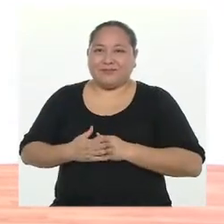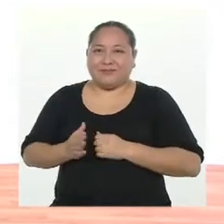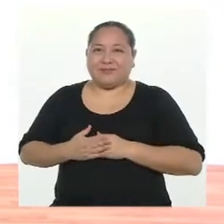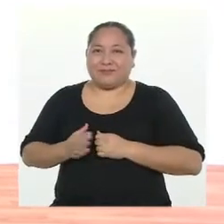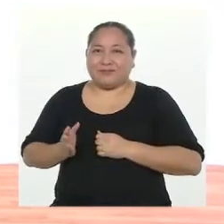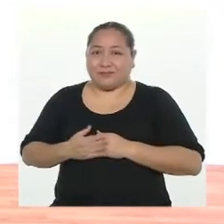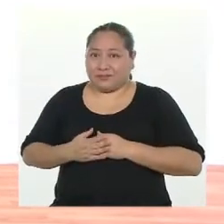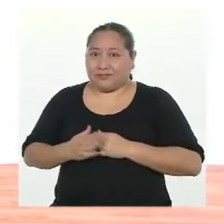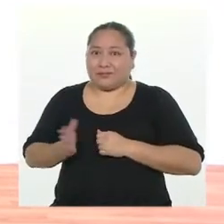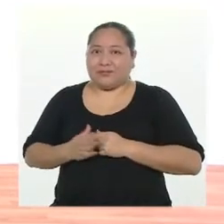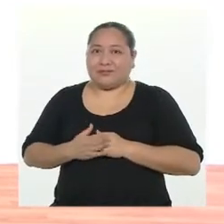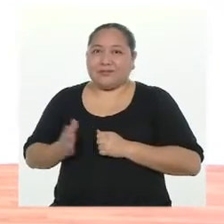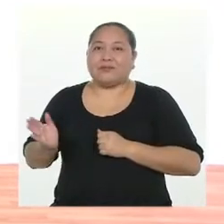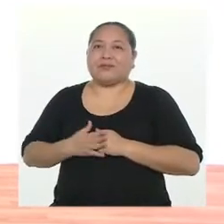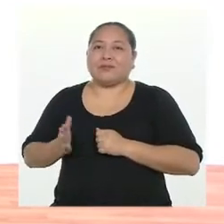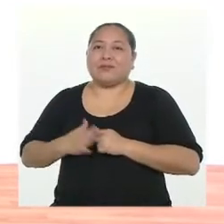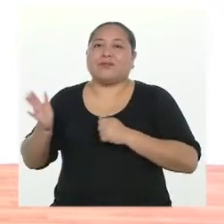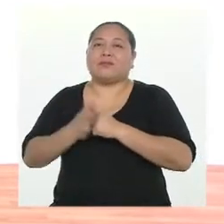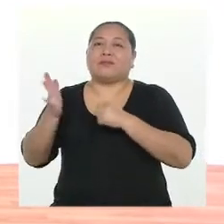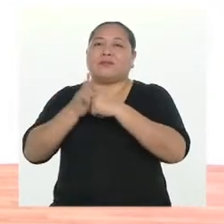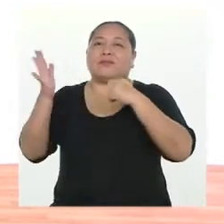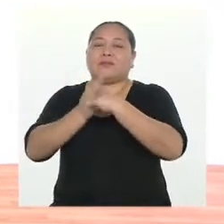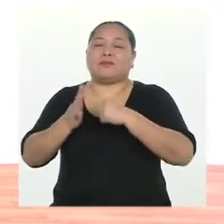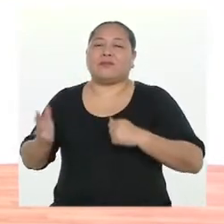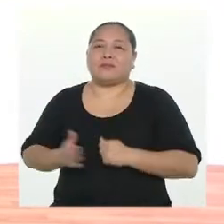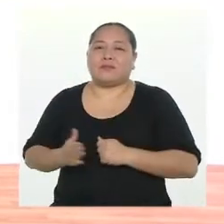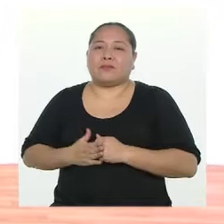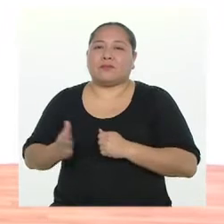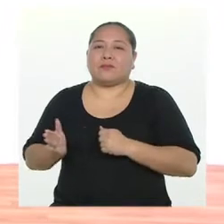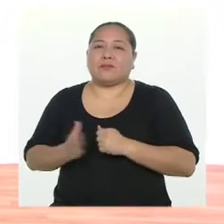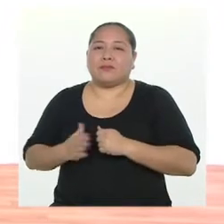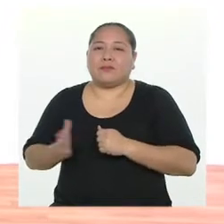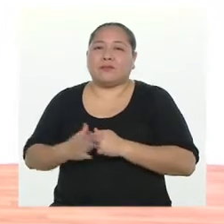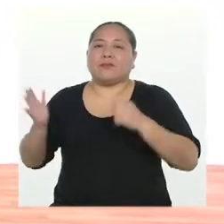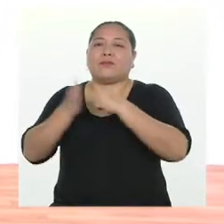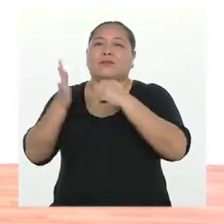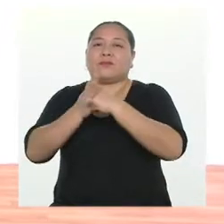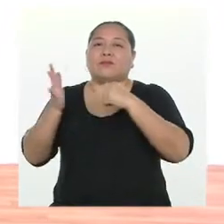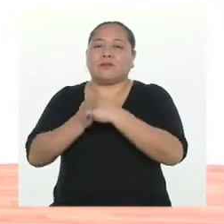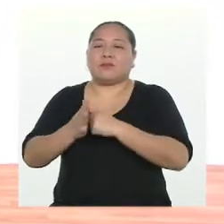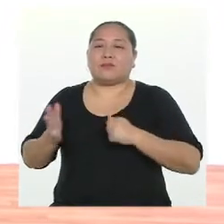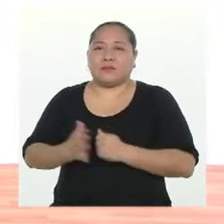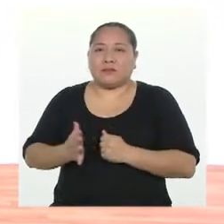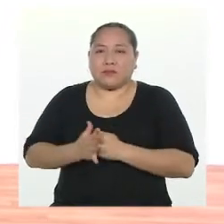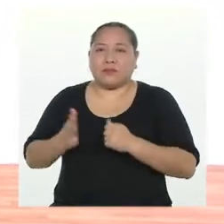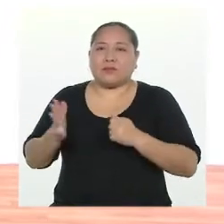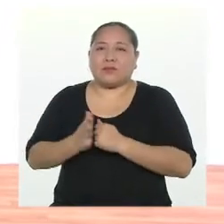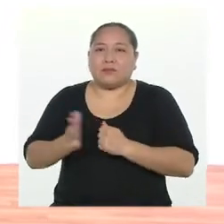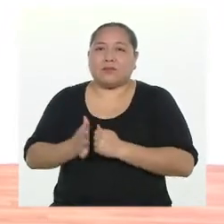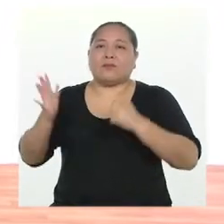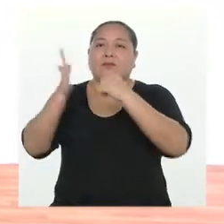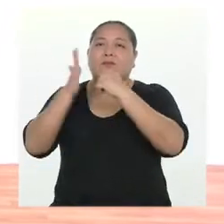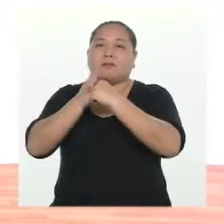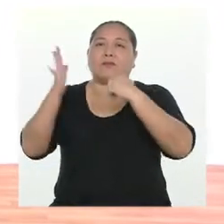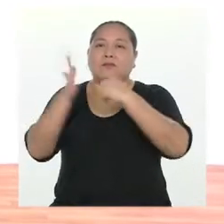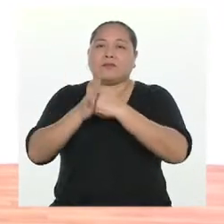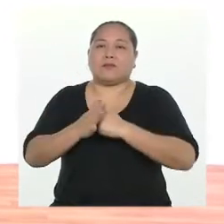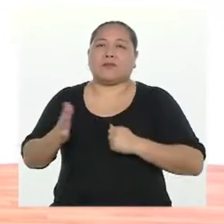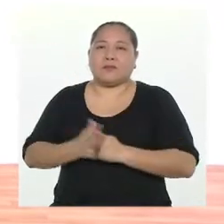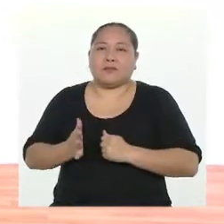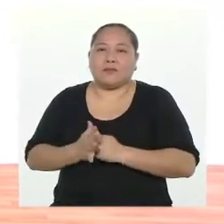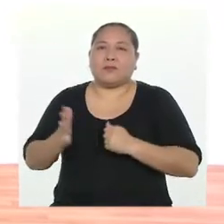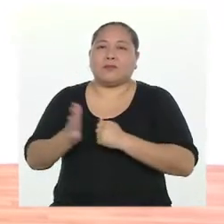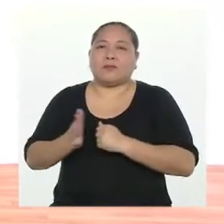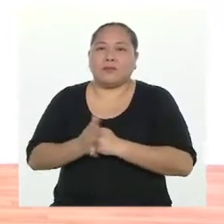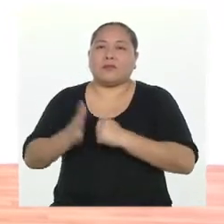2, 1, va. Yo no como rocoto. Yo no como rocoto. Yo no como rocoto.